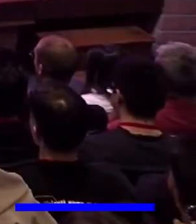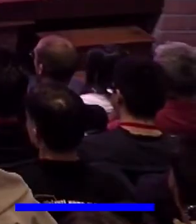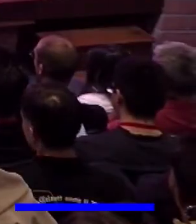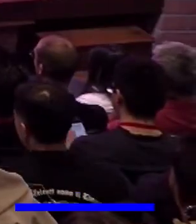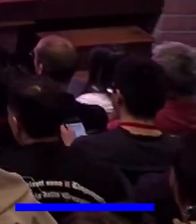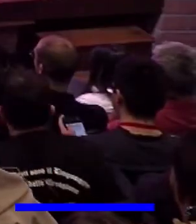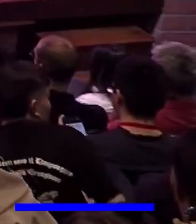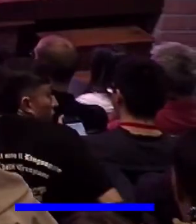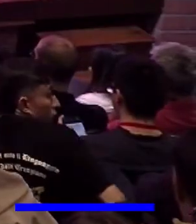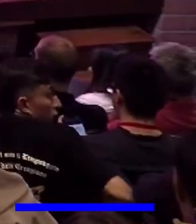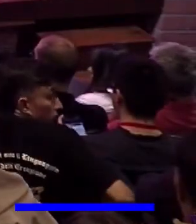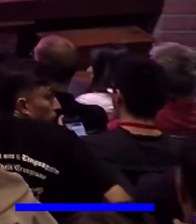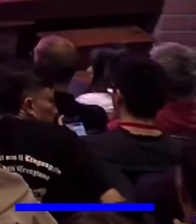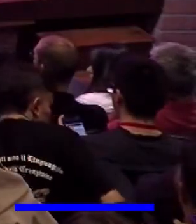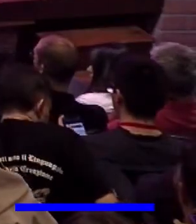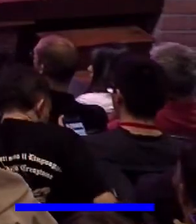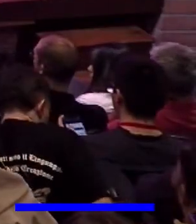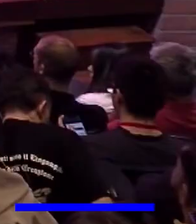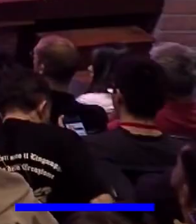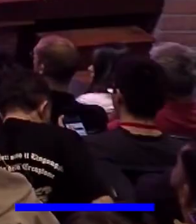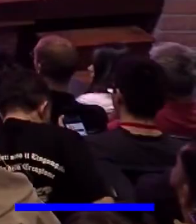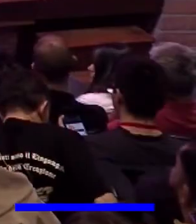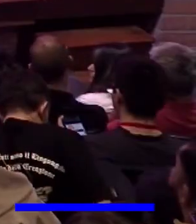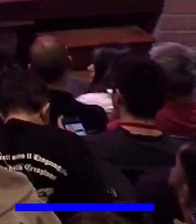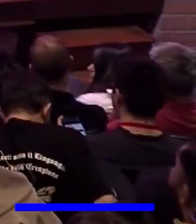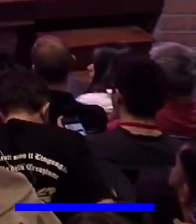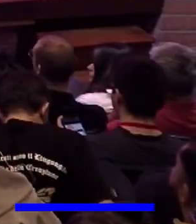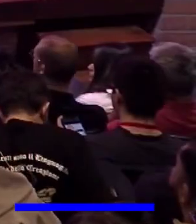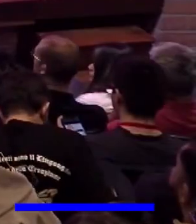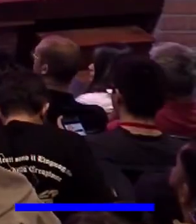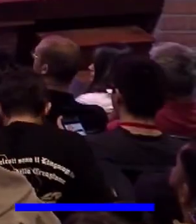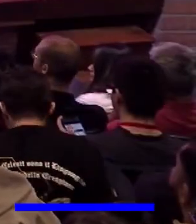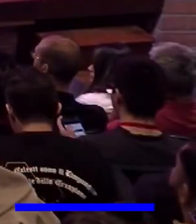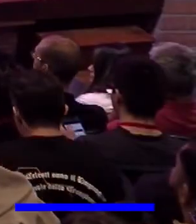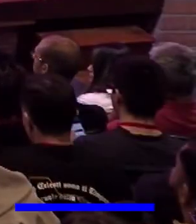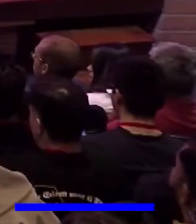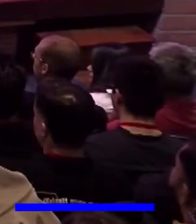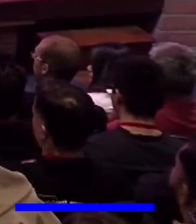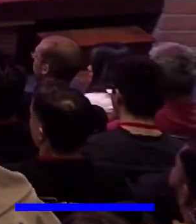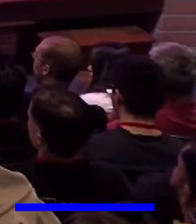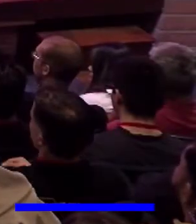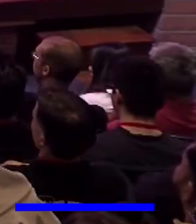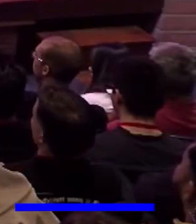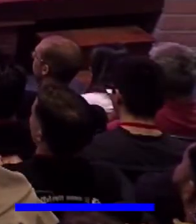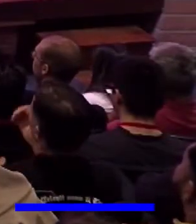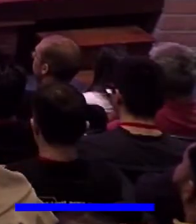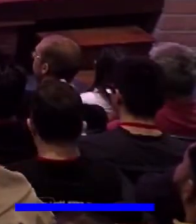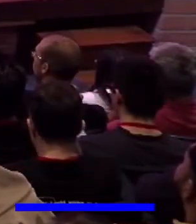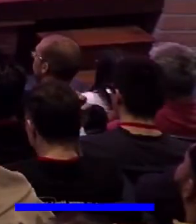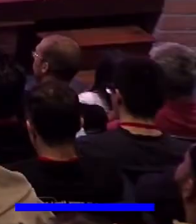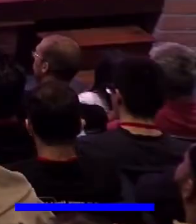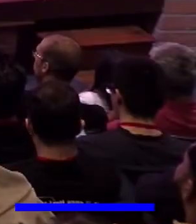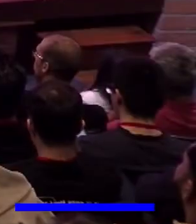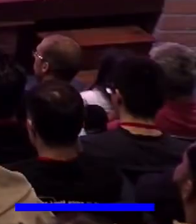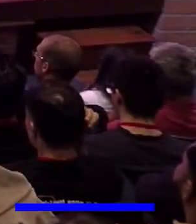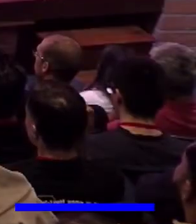Vertex. Vale, te voy a contar rápidamente. Básicamente, cuando tú necesitas hacer algo